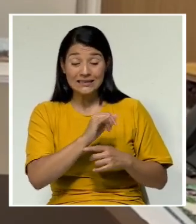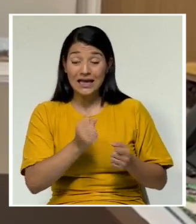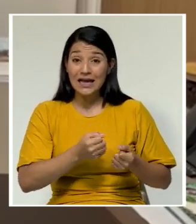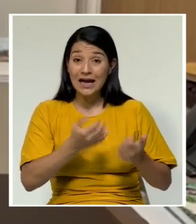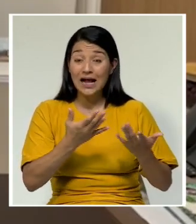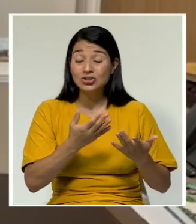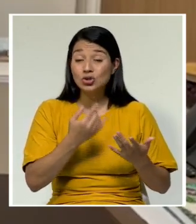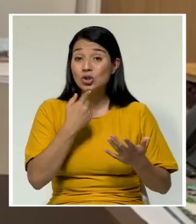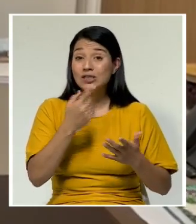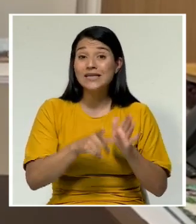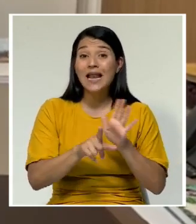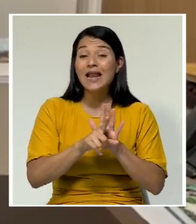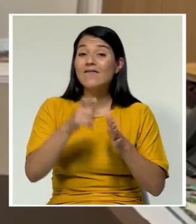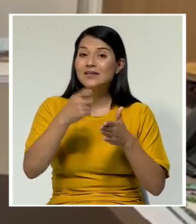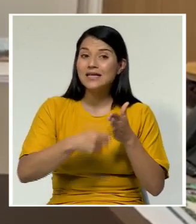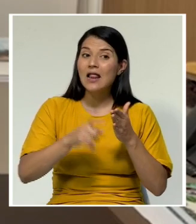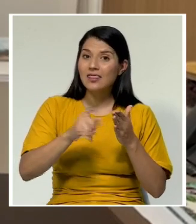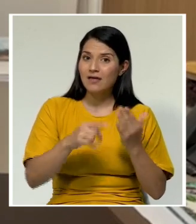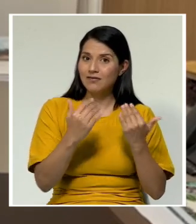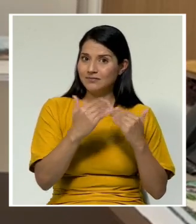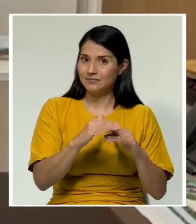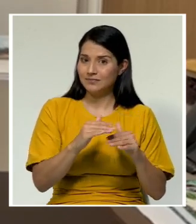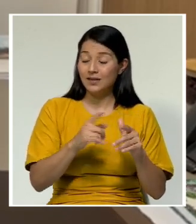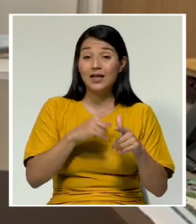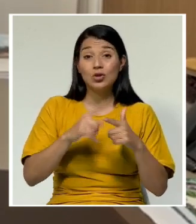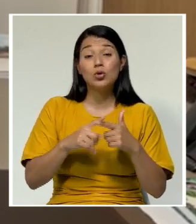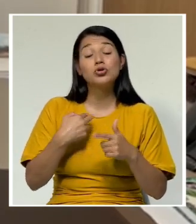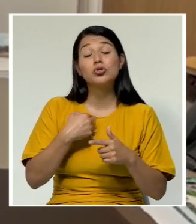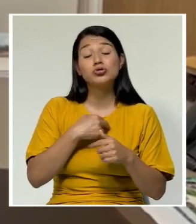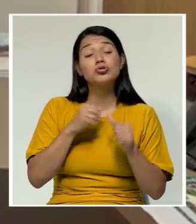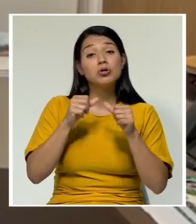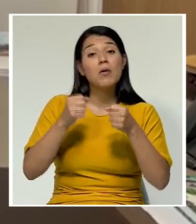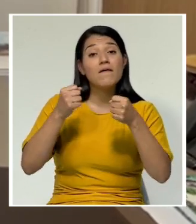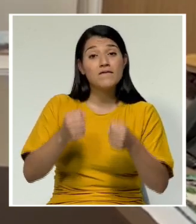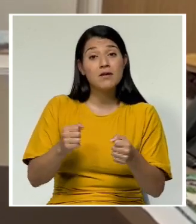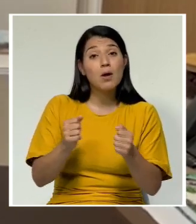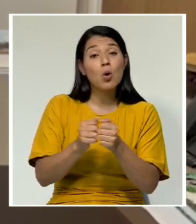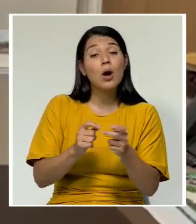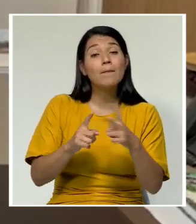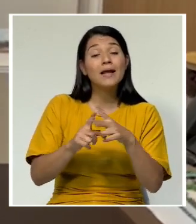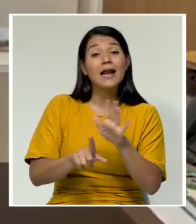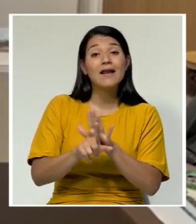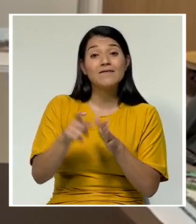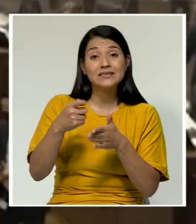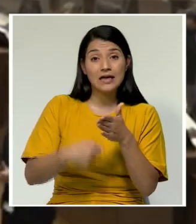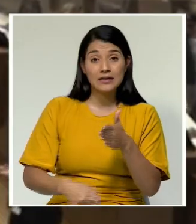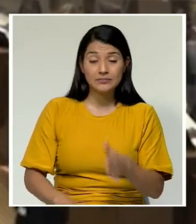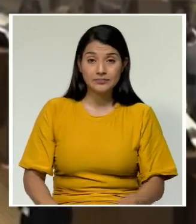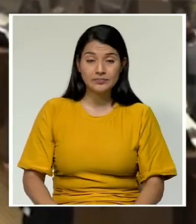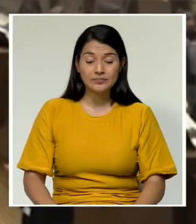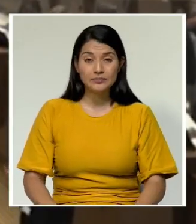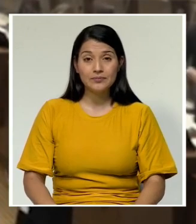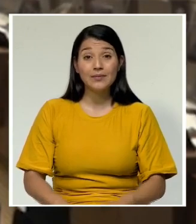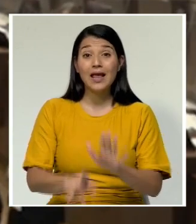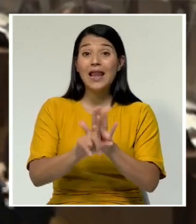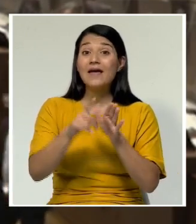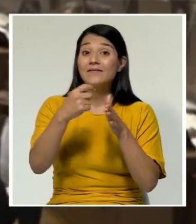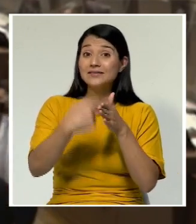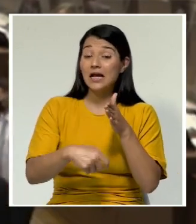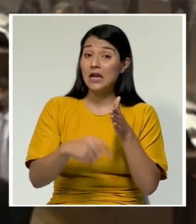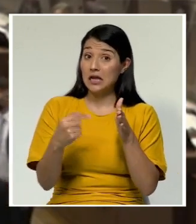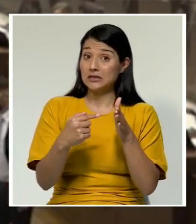estragos en nuestro país, por lo que esta norma no contempla la situación de crisis. La regla fiscal no está considerada para un escenario